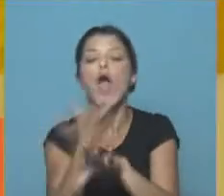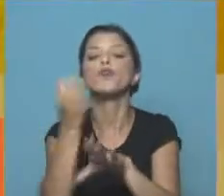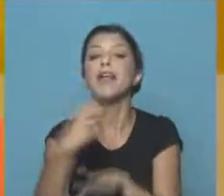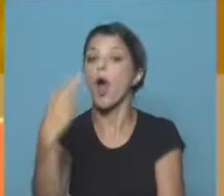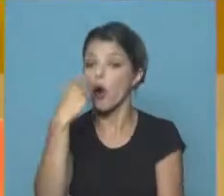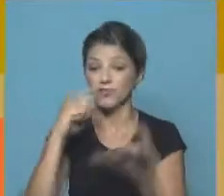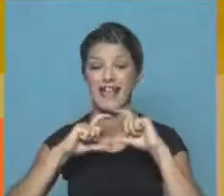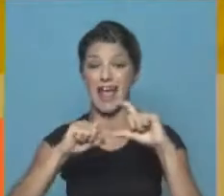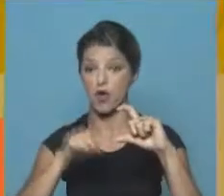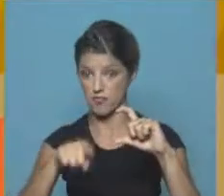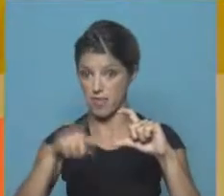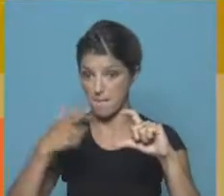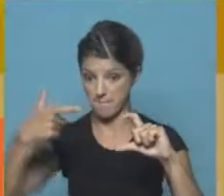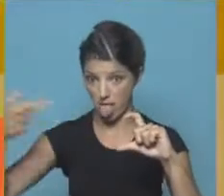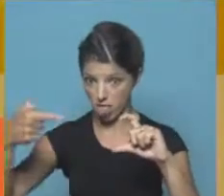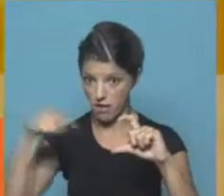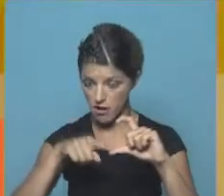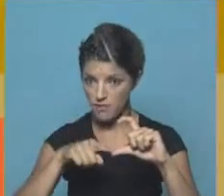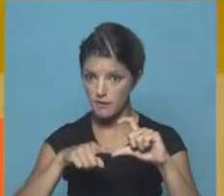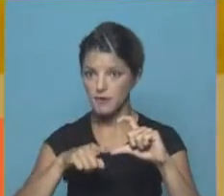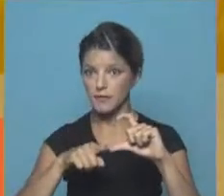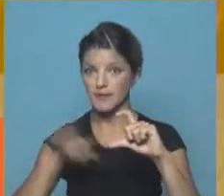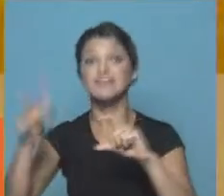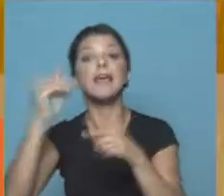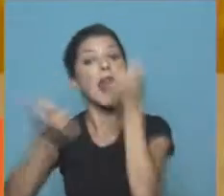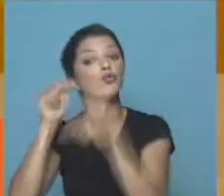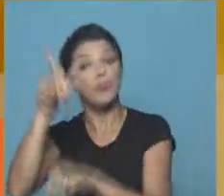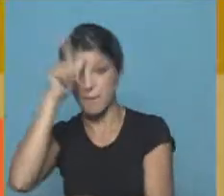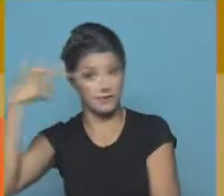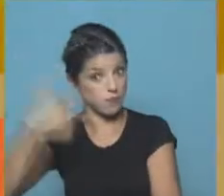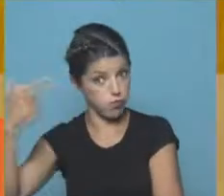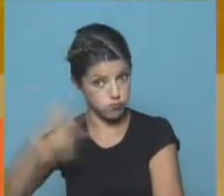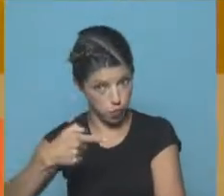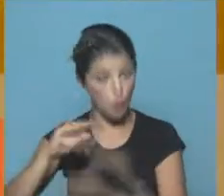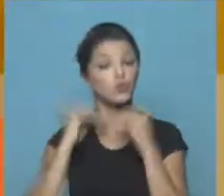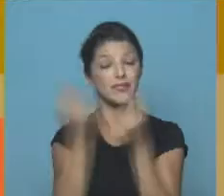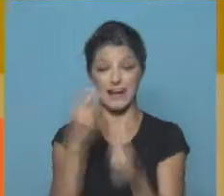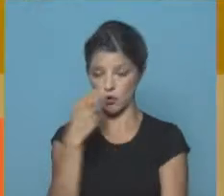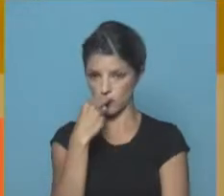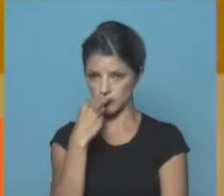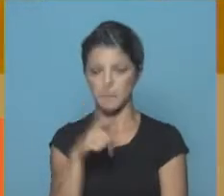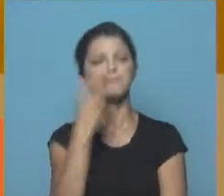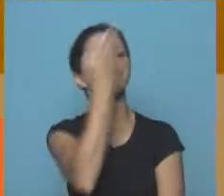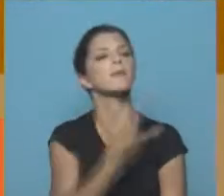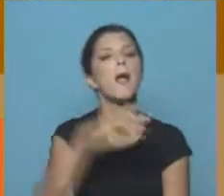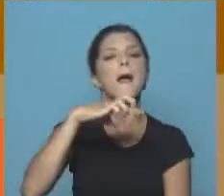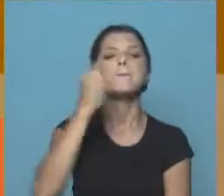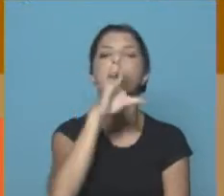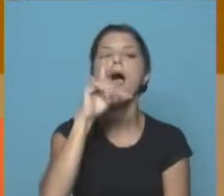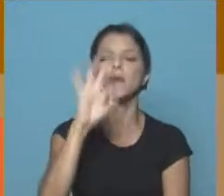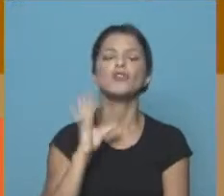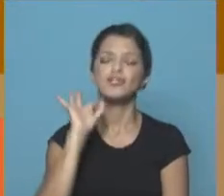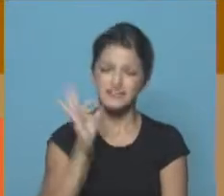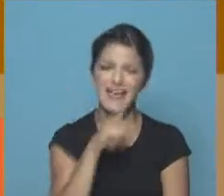sido disparados desde el patrullero. A ver, está Pablo, yo sé que Pablo está con mucho miedo de